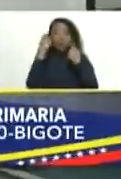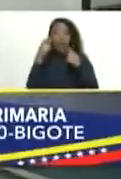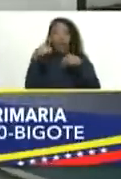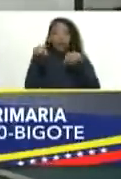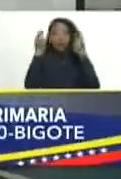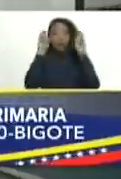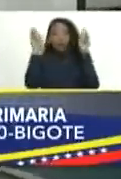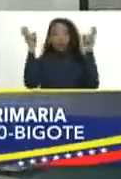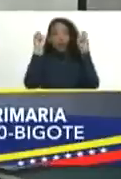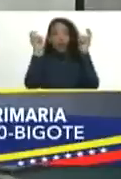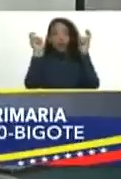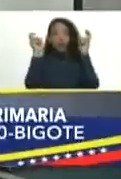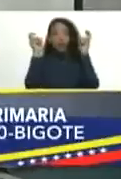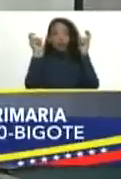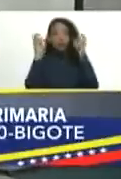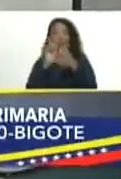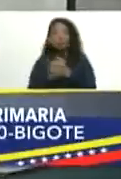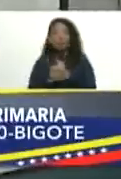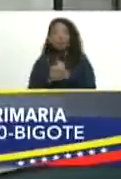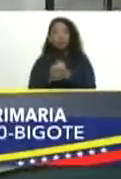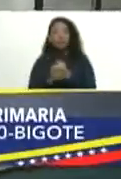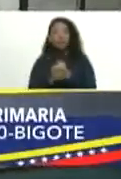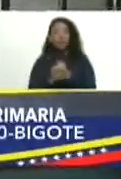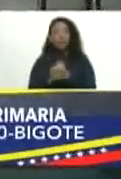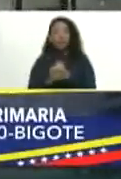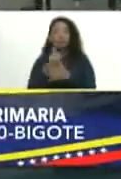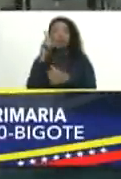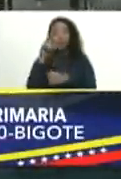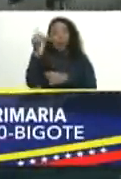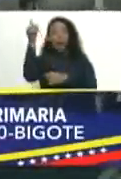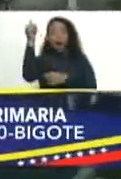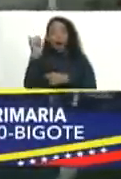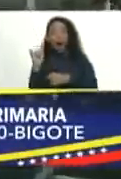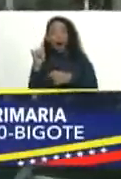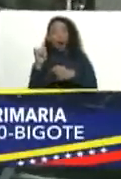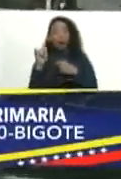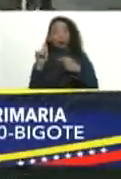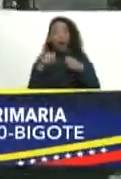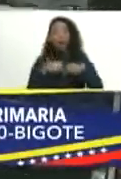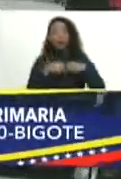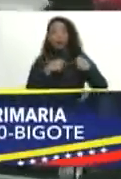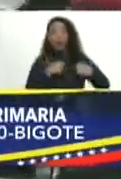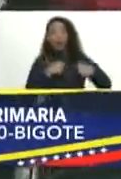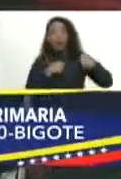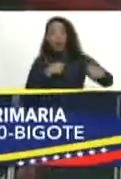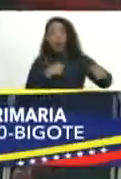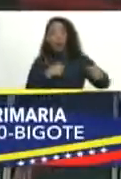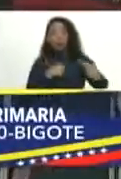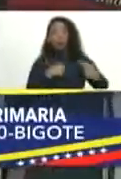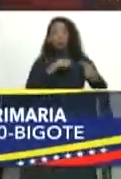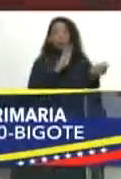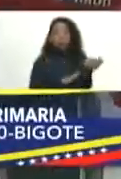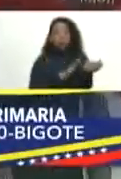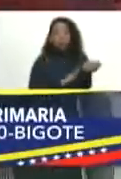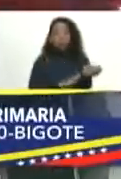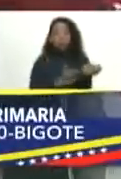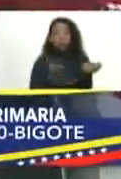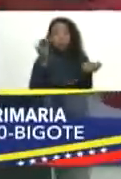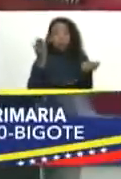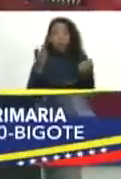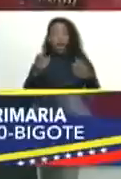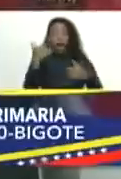tema de la parte geriátrica, y ahí tenemos también los electros, tensiómetros, sillas de ruedas,